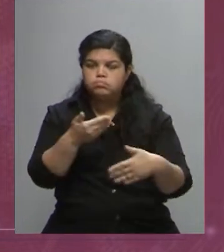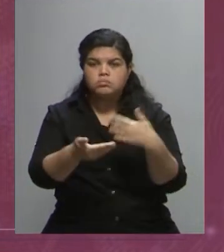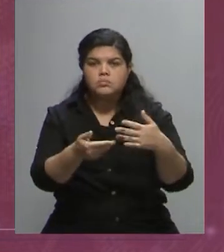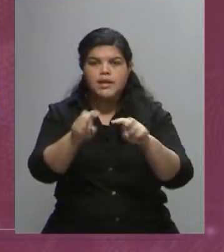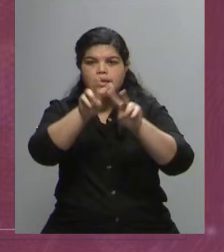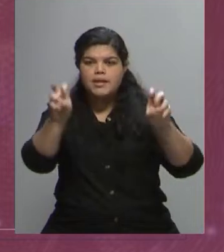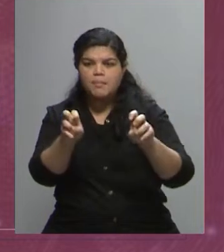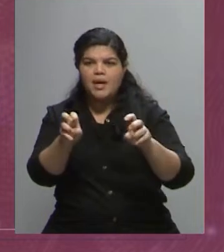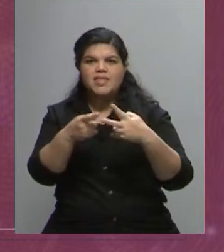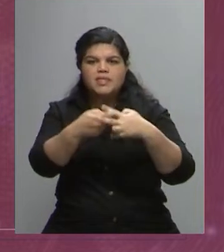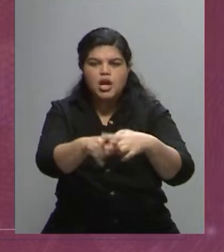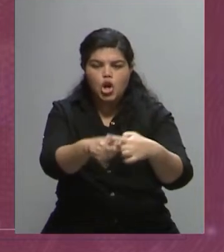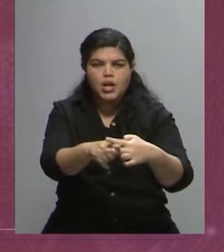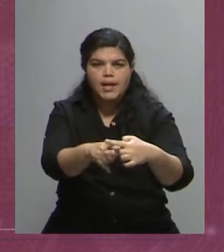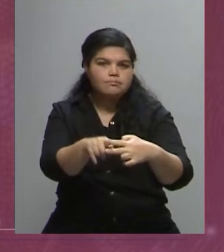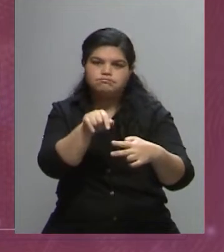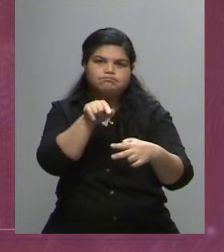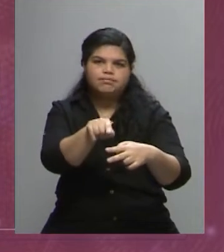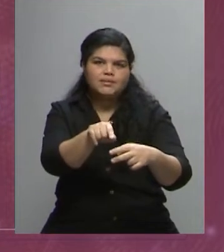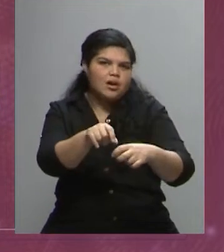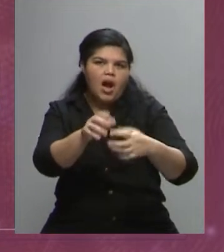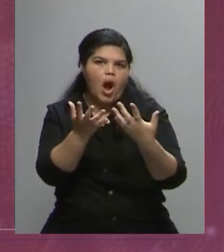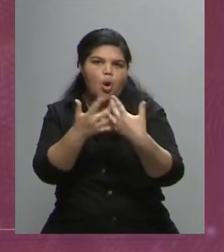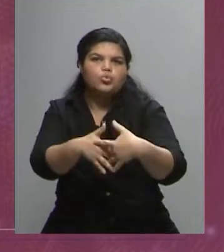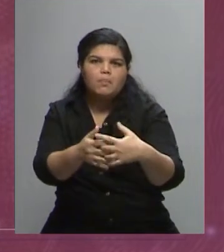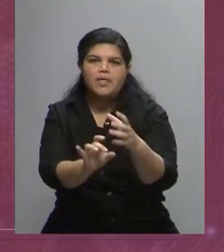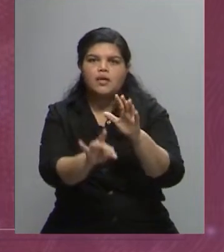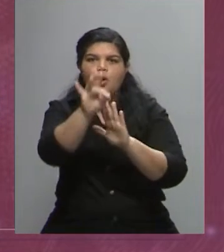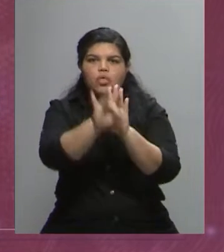arrojando datos, digo, pero ¿cuál es el objetivo y de pronto para qué sirve?